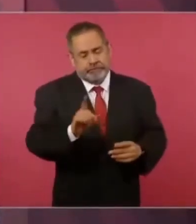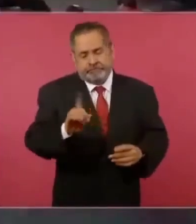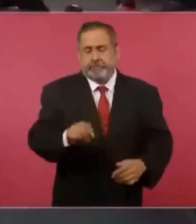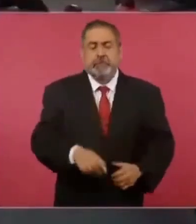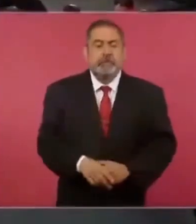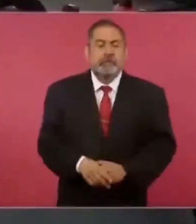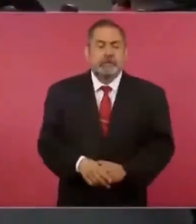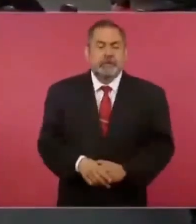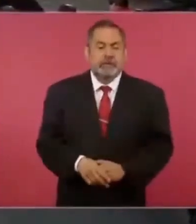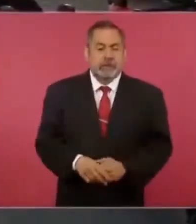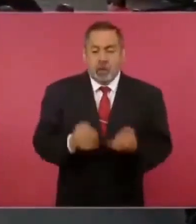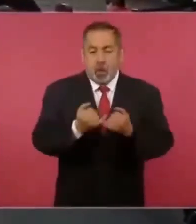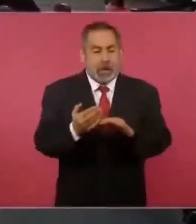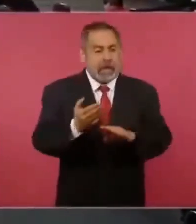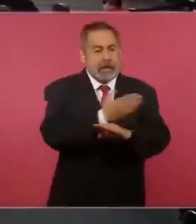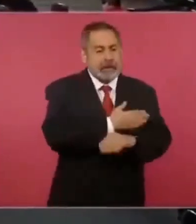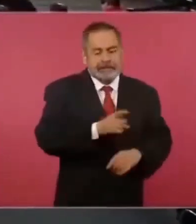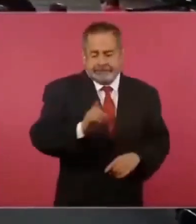que antes.